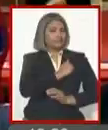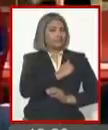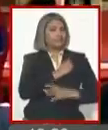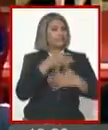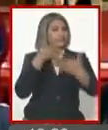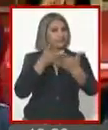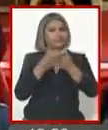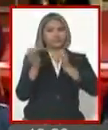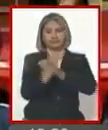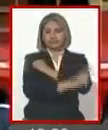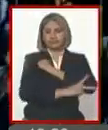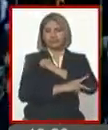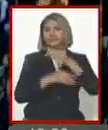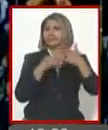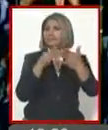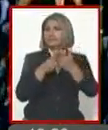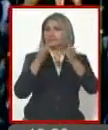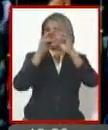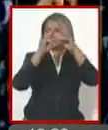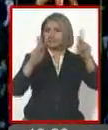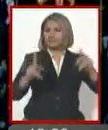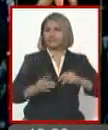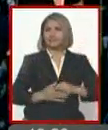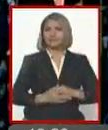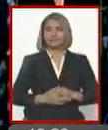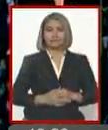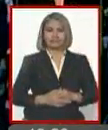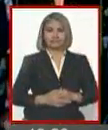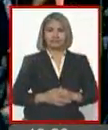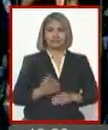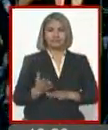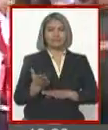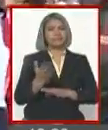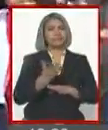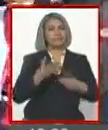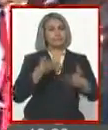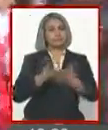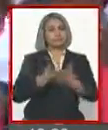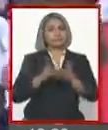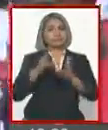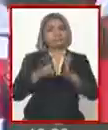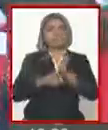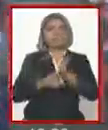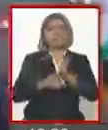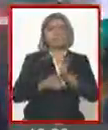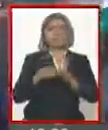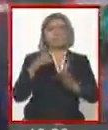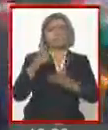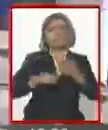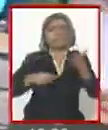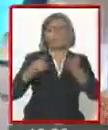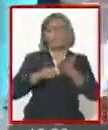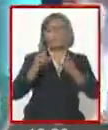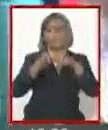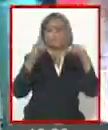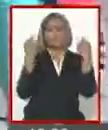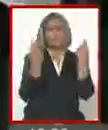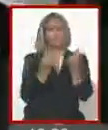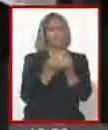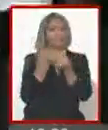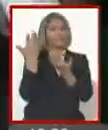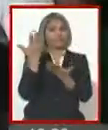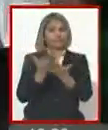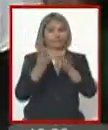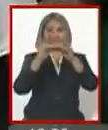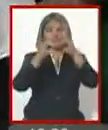anti patriótico anti potosinista anti ciudadanos después de estos calificativos a las plataformas que